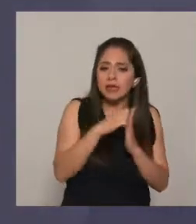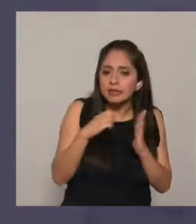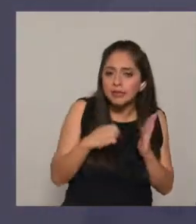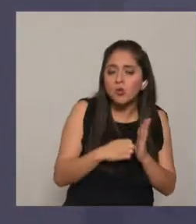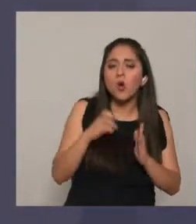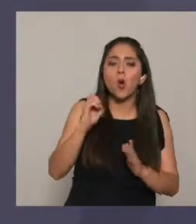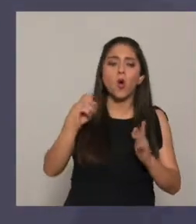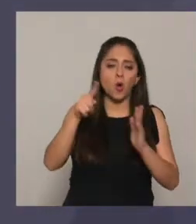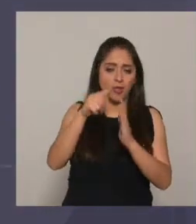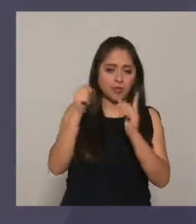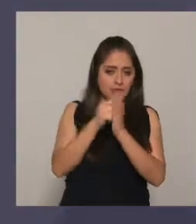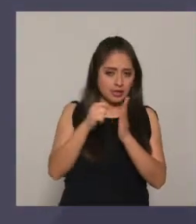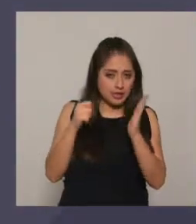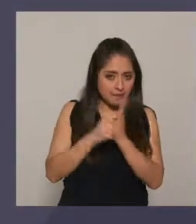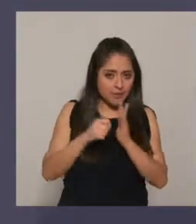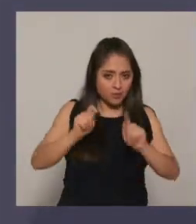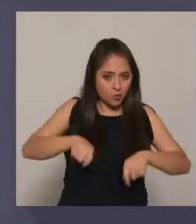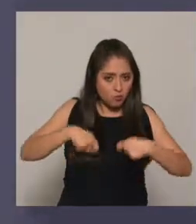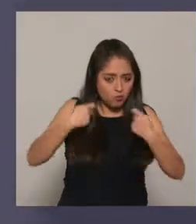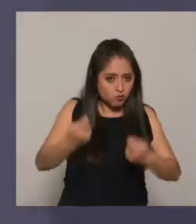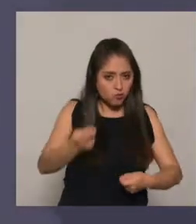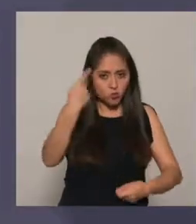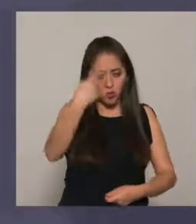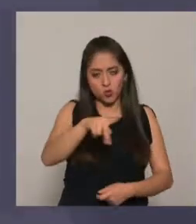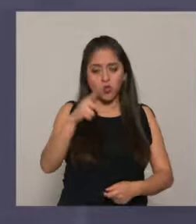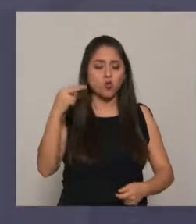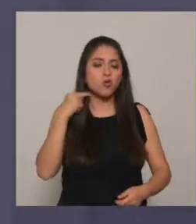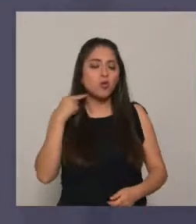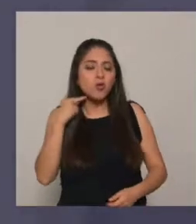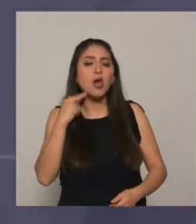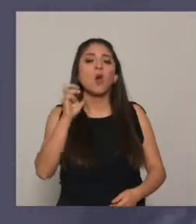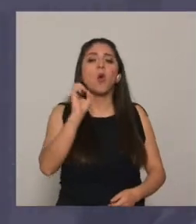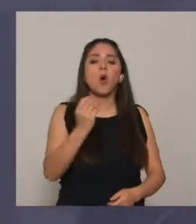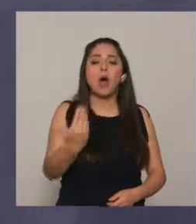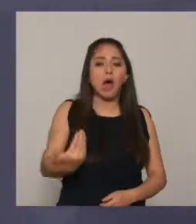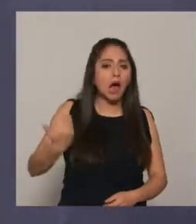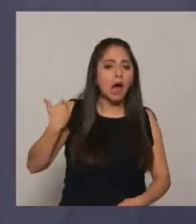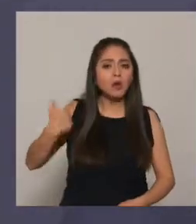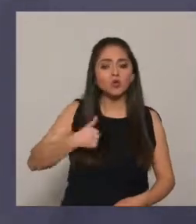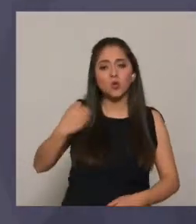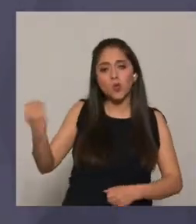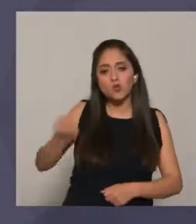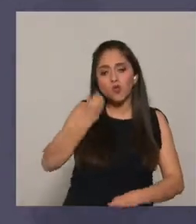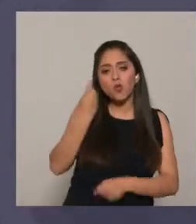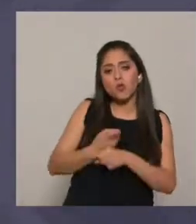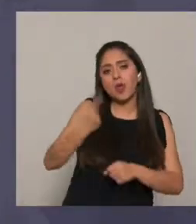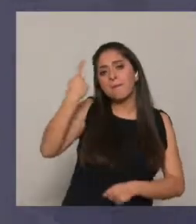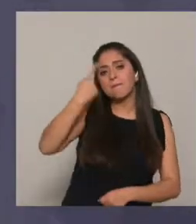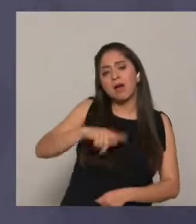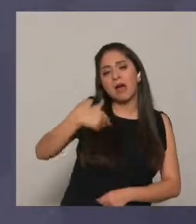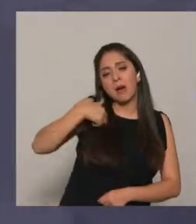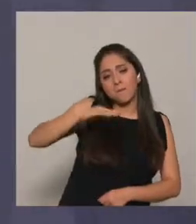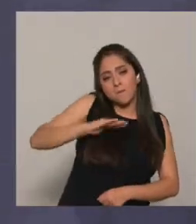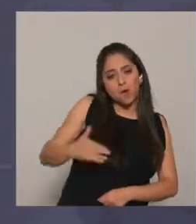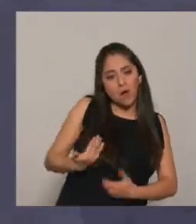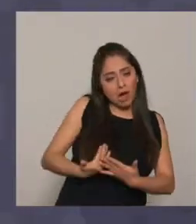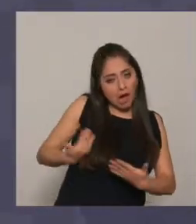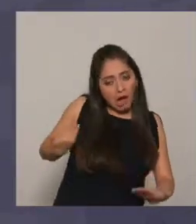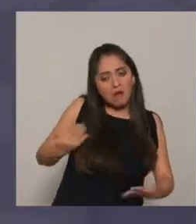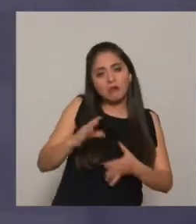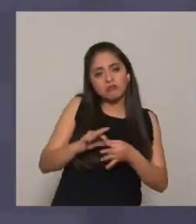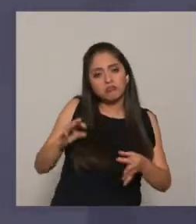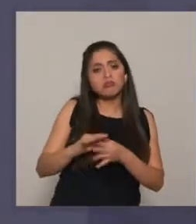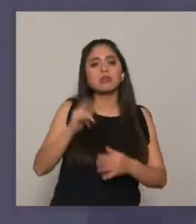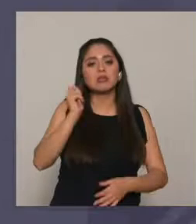testamento que sea firmado ante notario, o también la voluntad anticipada, que también se necesita un notario. Para muchísimas cosas se necesitan